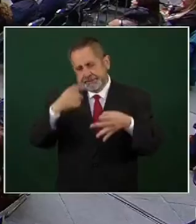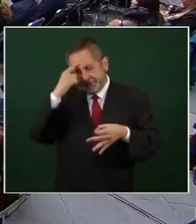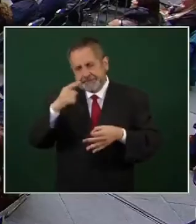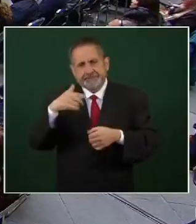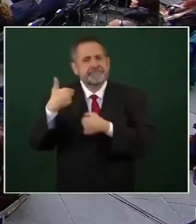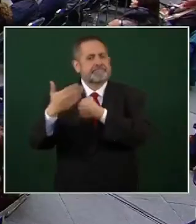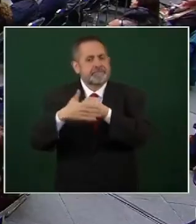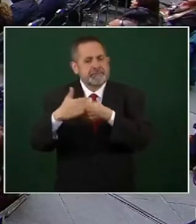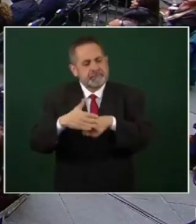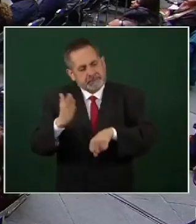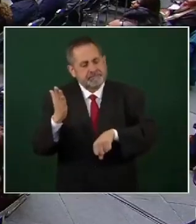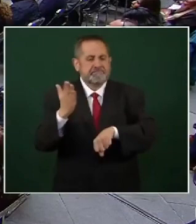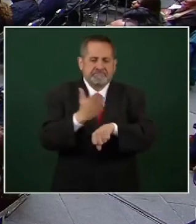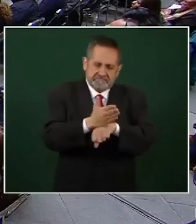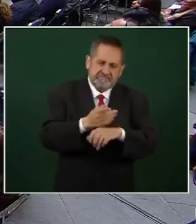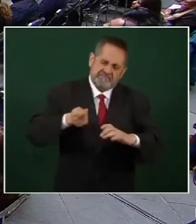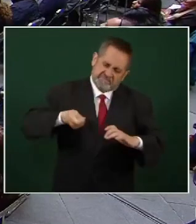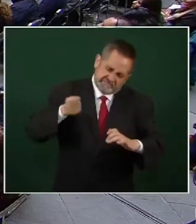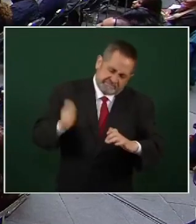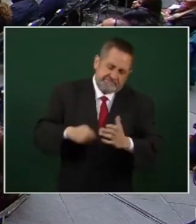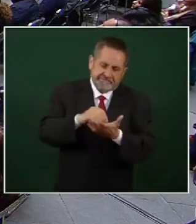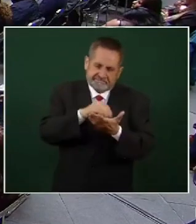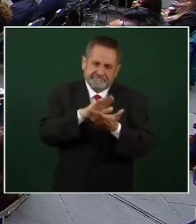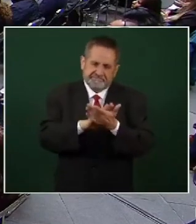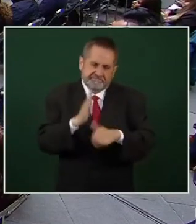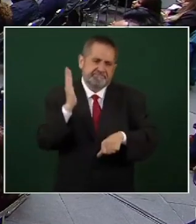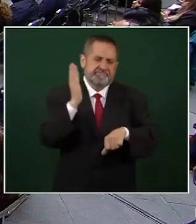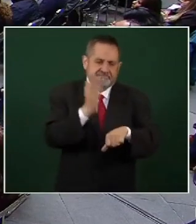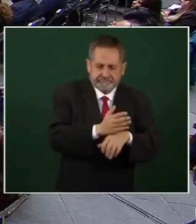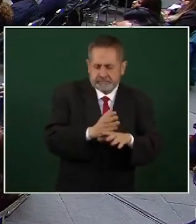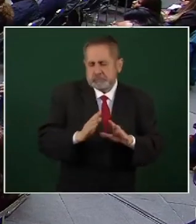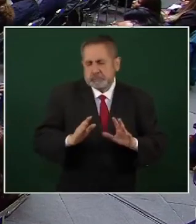culminar con lo que se buscaba.